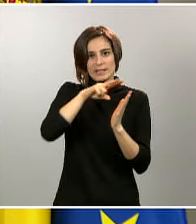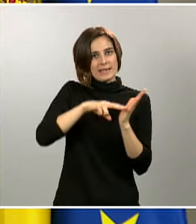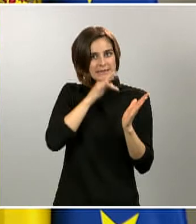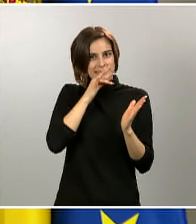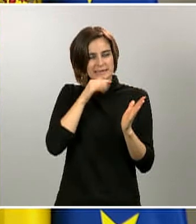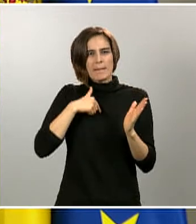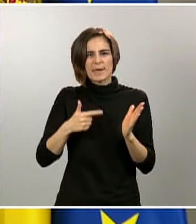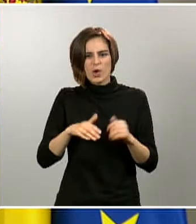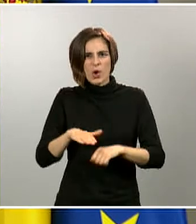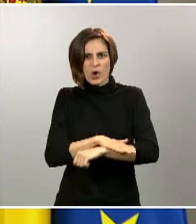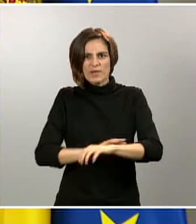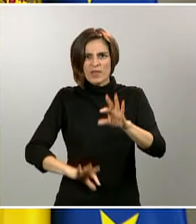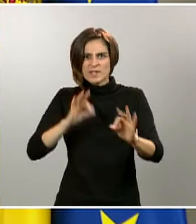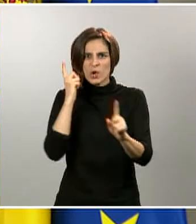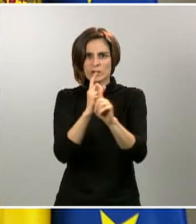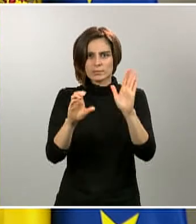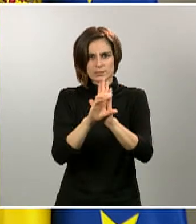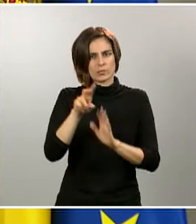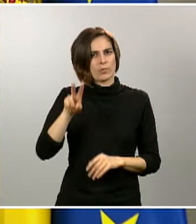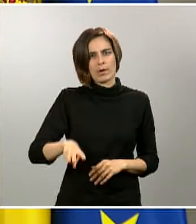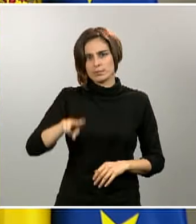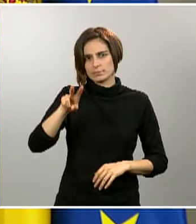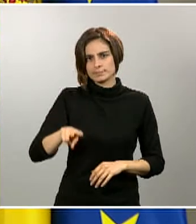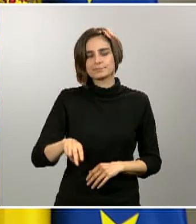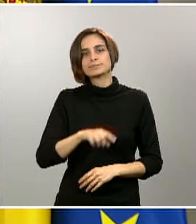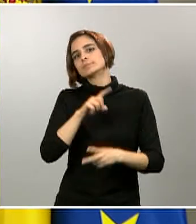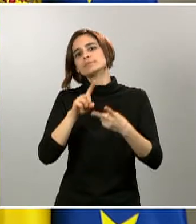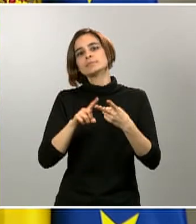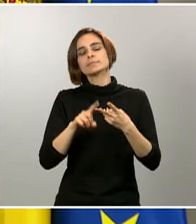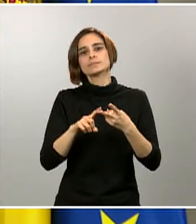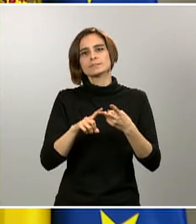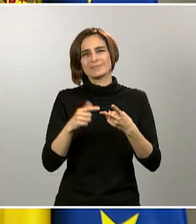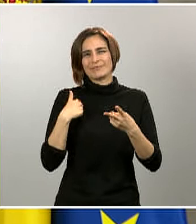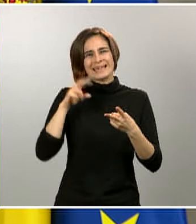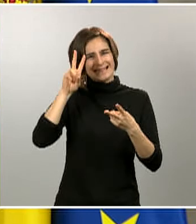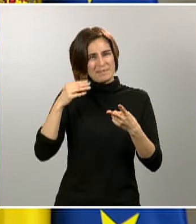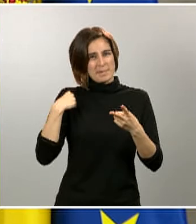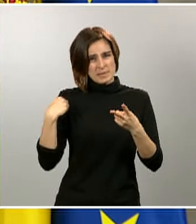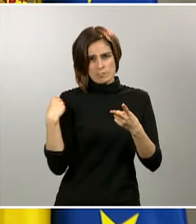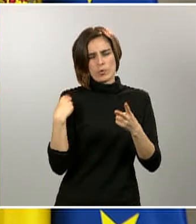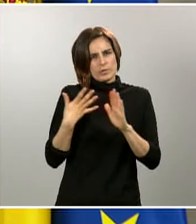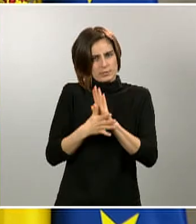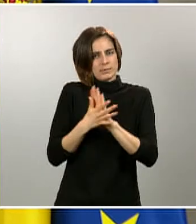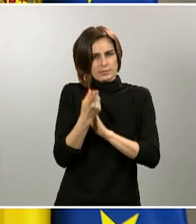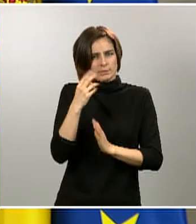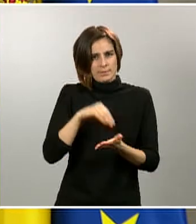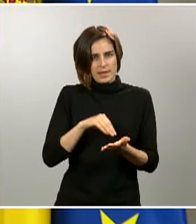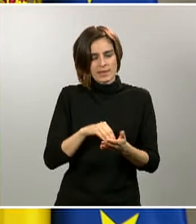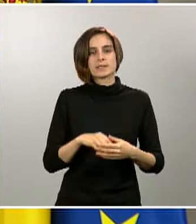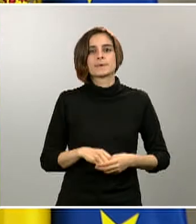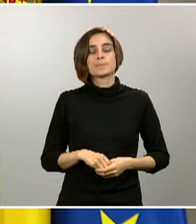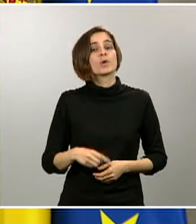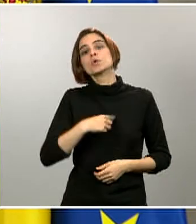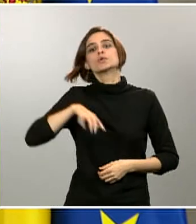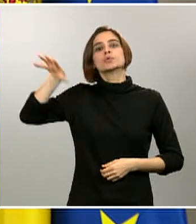en segundo lugar, hemos explicado esta cuestión varias veces. Nosotros adquirimos un test que tenía marca C y que podía